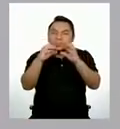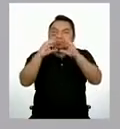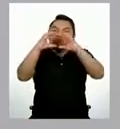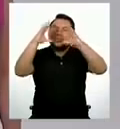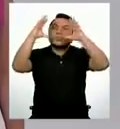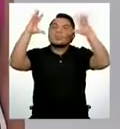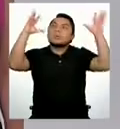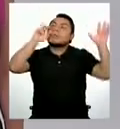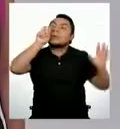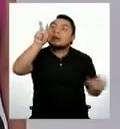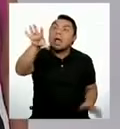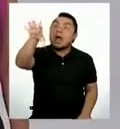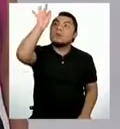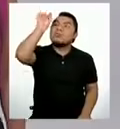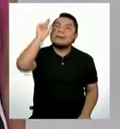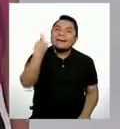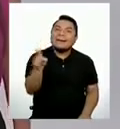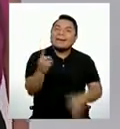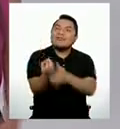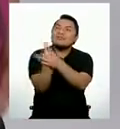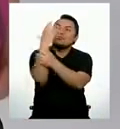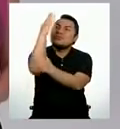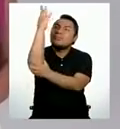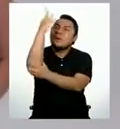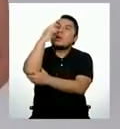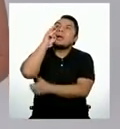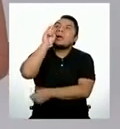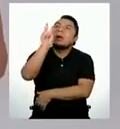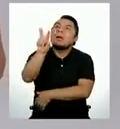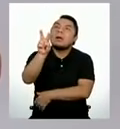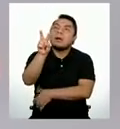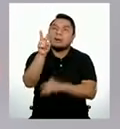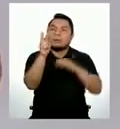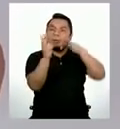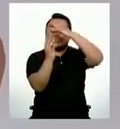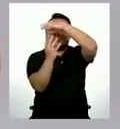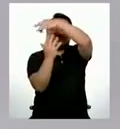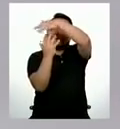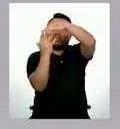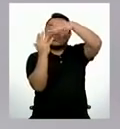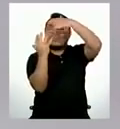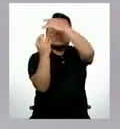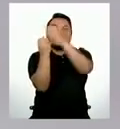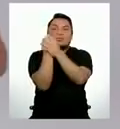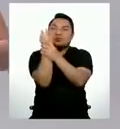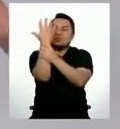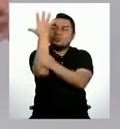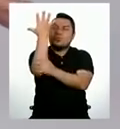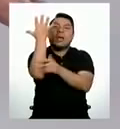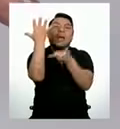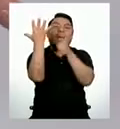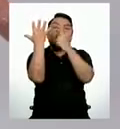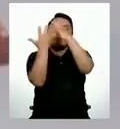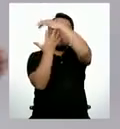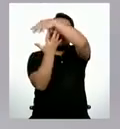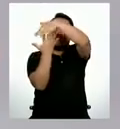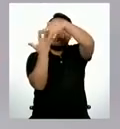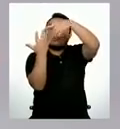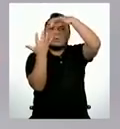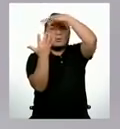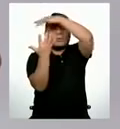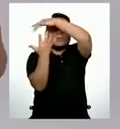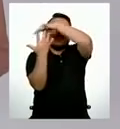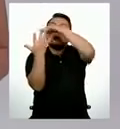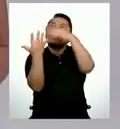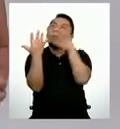encontrarlo. Cuando llegó a él, vio el acuario en la copa del árbol y la base era un tronco.